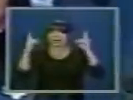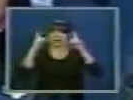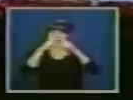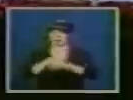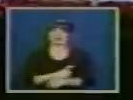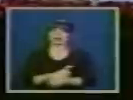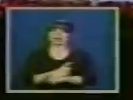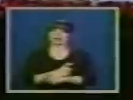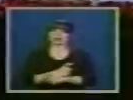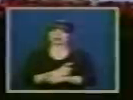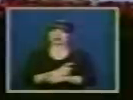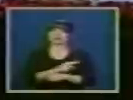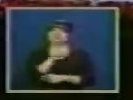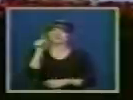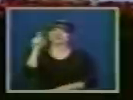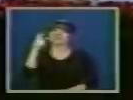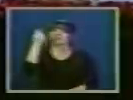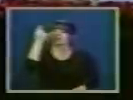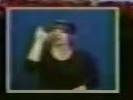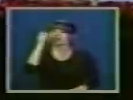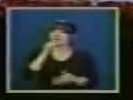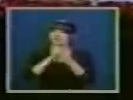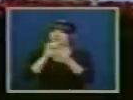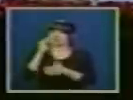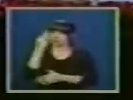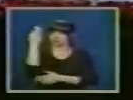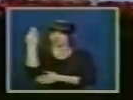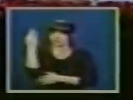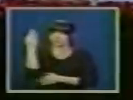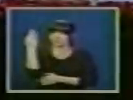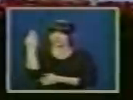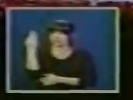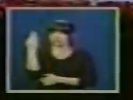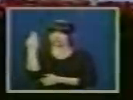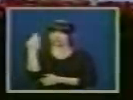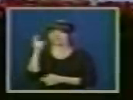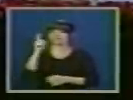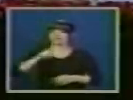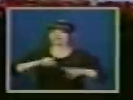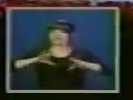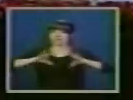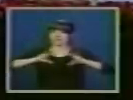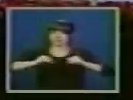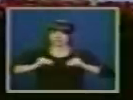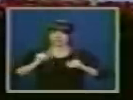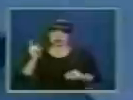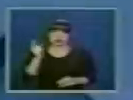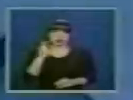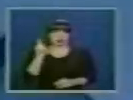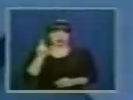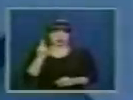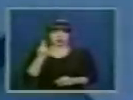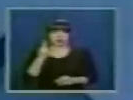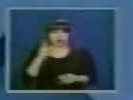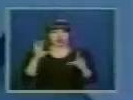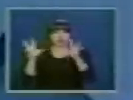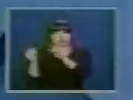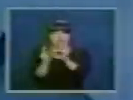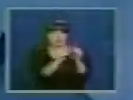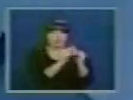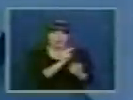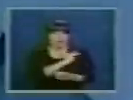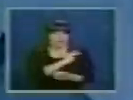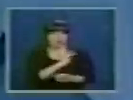Entendámoslo así y aceptemos que solo sumando voluntades y